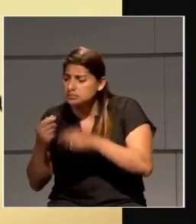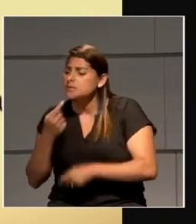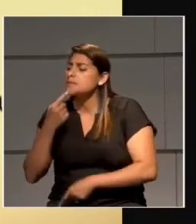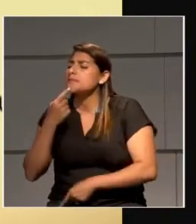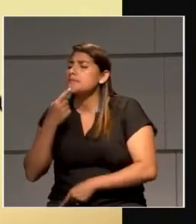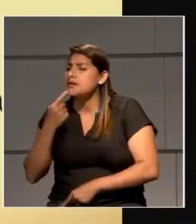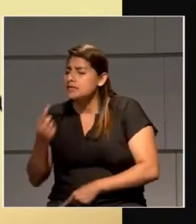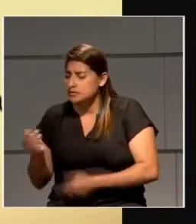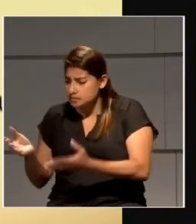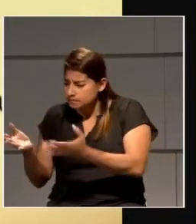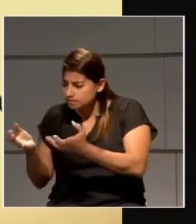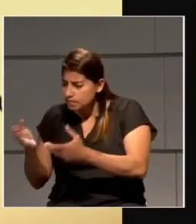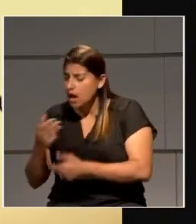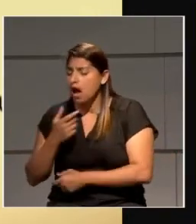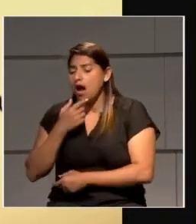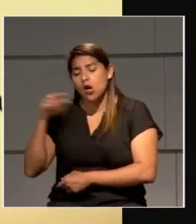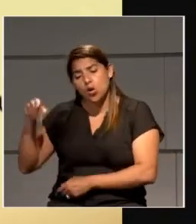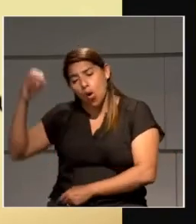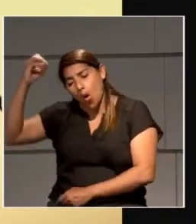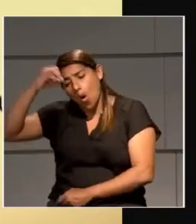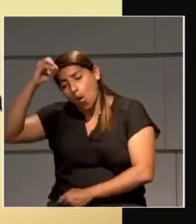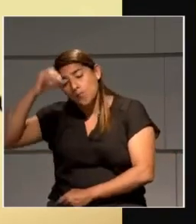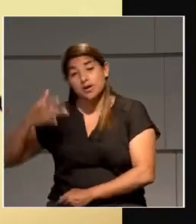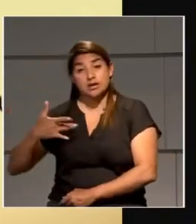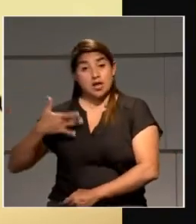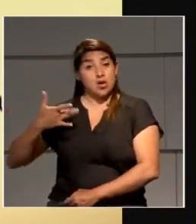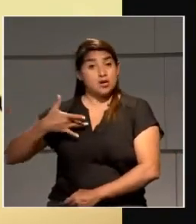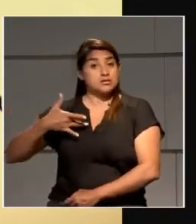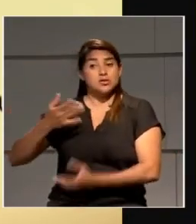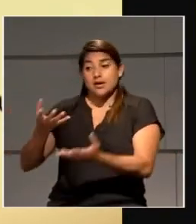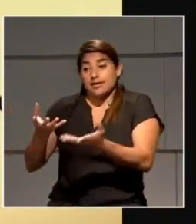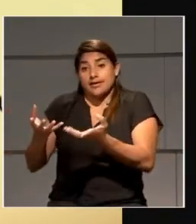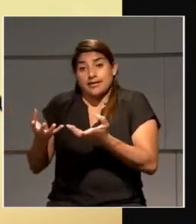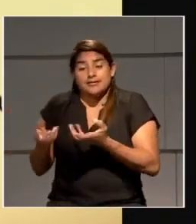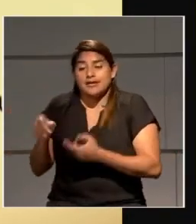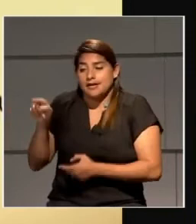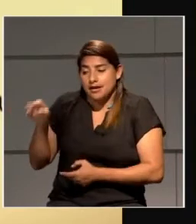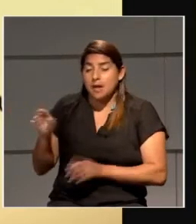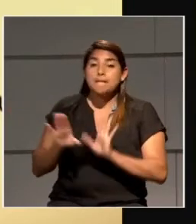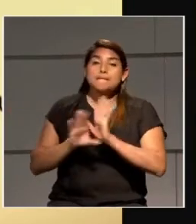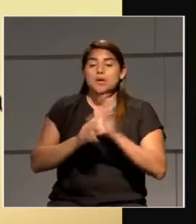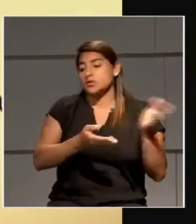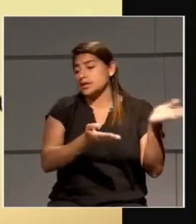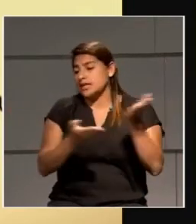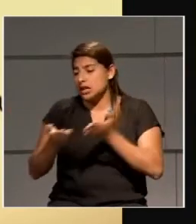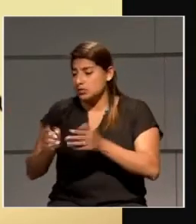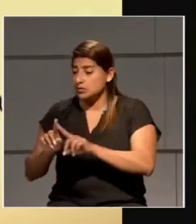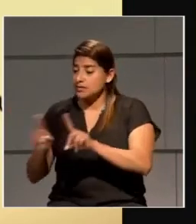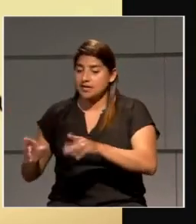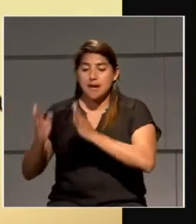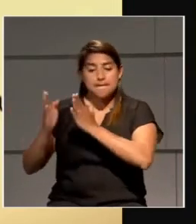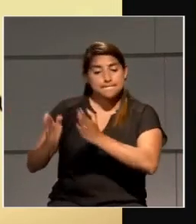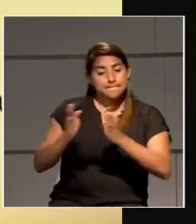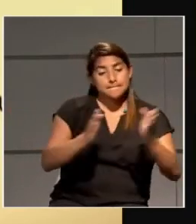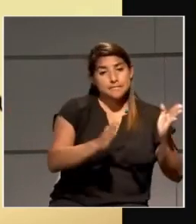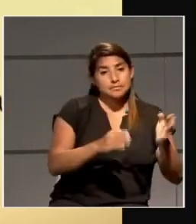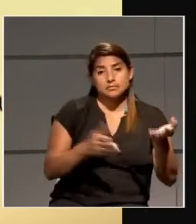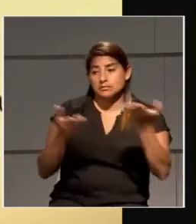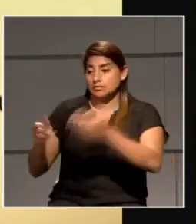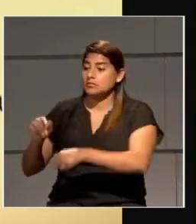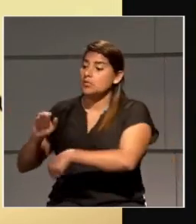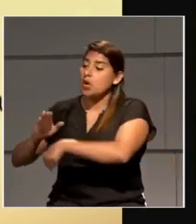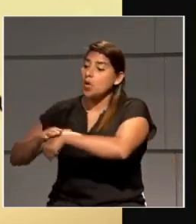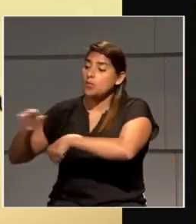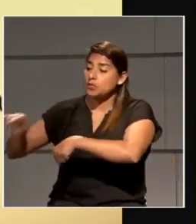opiniones, preferencias y deseos de las niñas y los niños. Porque, por ejemplo, si yo hubiera traído algo totalmente preparado y no le doy